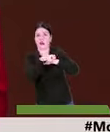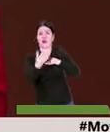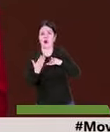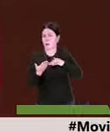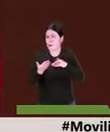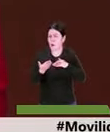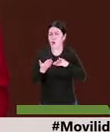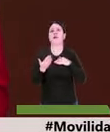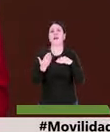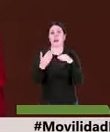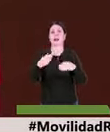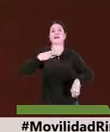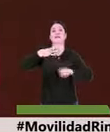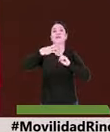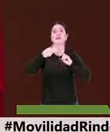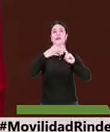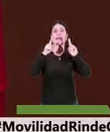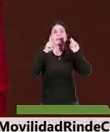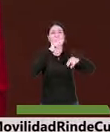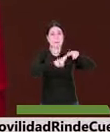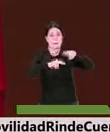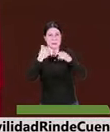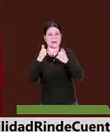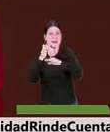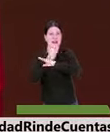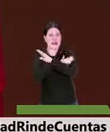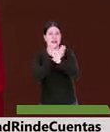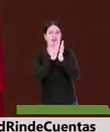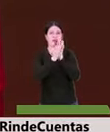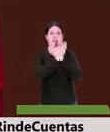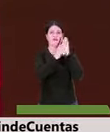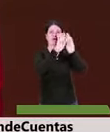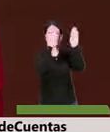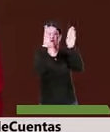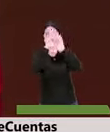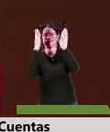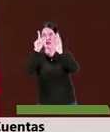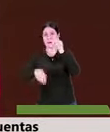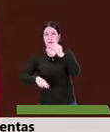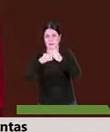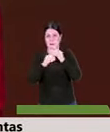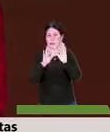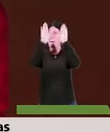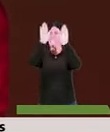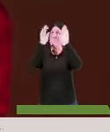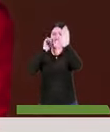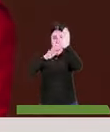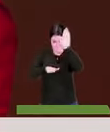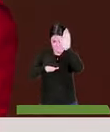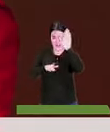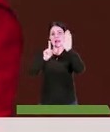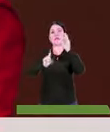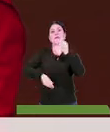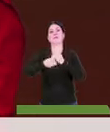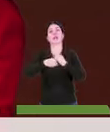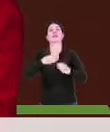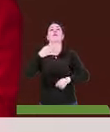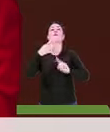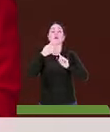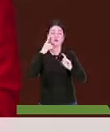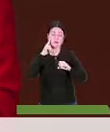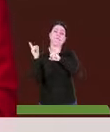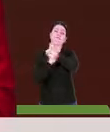el de infraestructura, ya les contaba lo de puertas, ya les contaba lo de las barreras piso-techo y pasillo motorizado, y finalmente la fiscalización. Pusimos